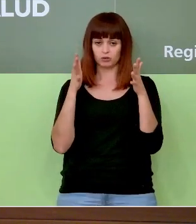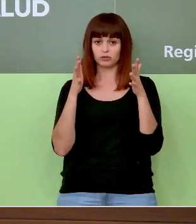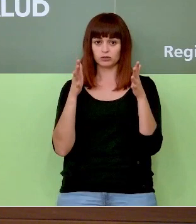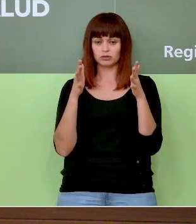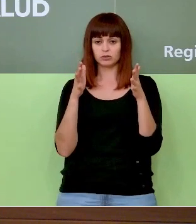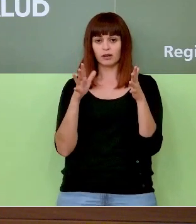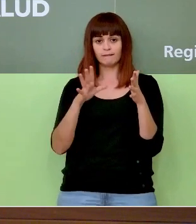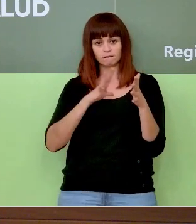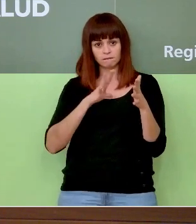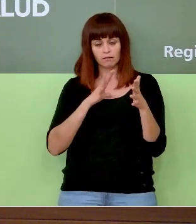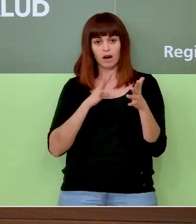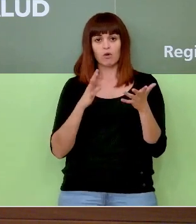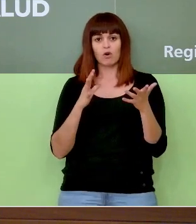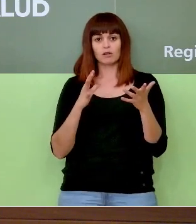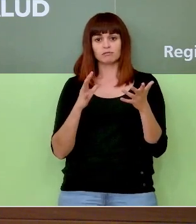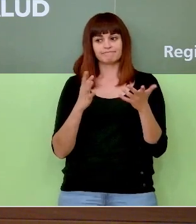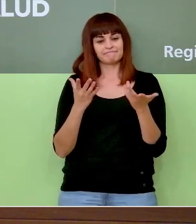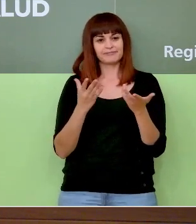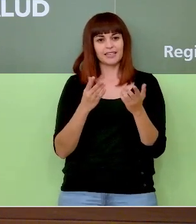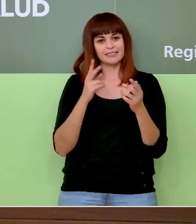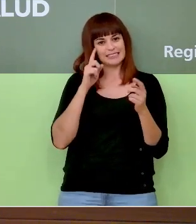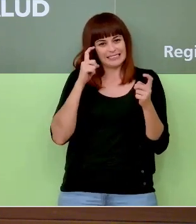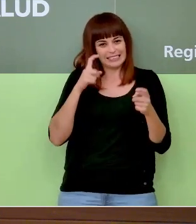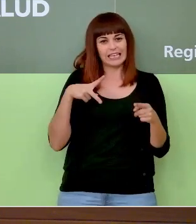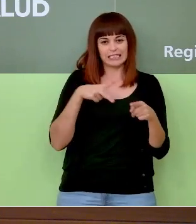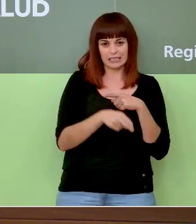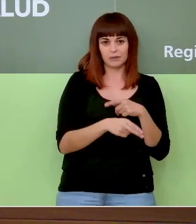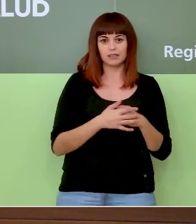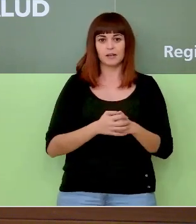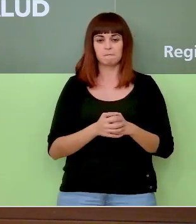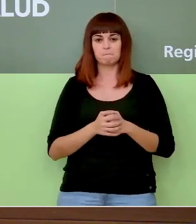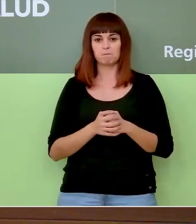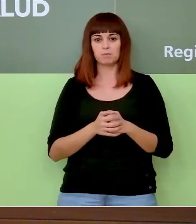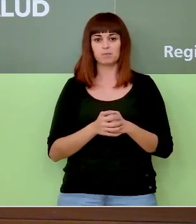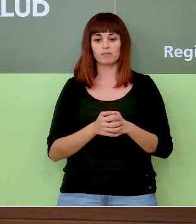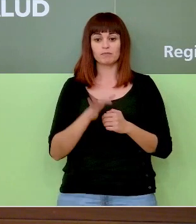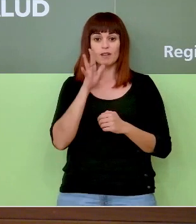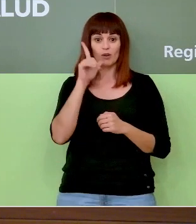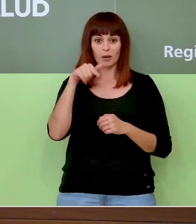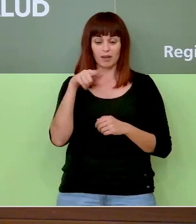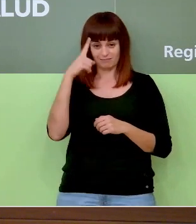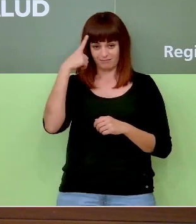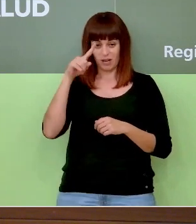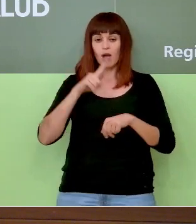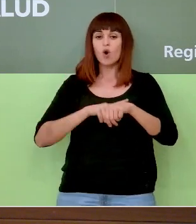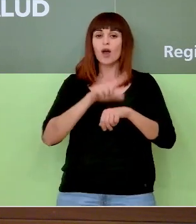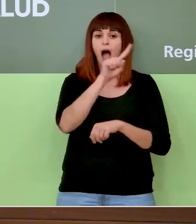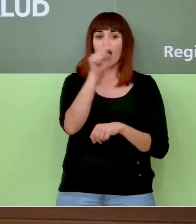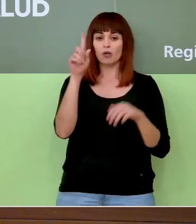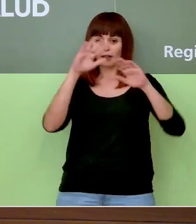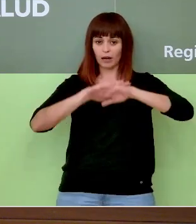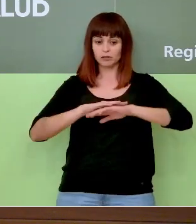la asistencia y la organización de las mismas. Máxime ahora que se ha establecido un toque de queda a partir de las 23